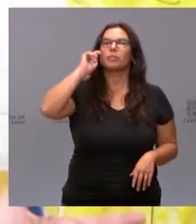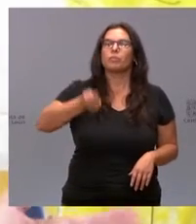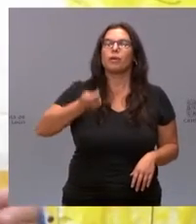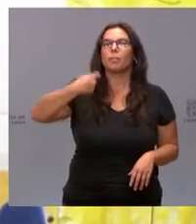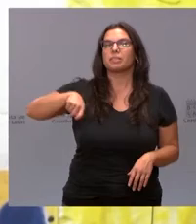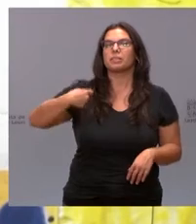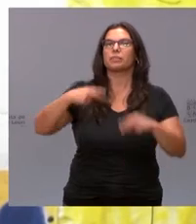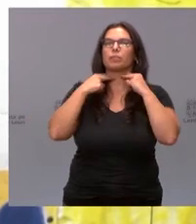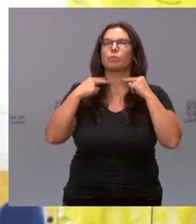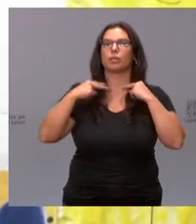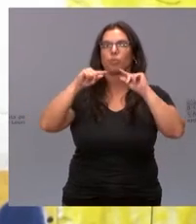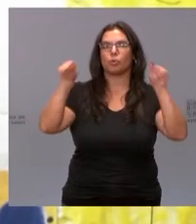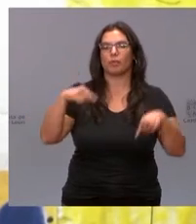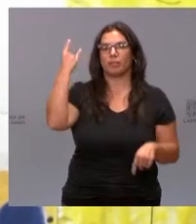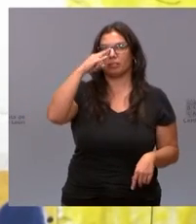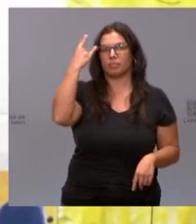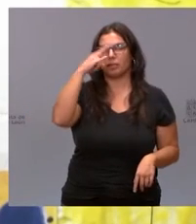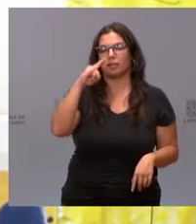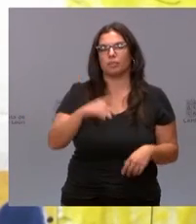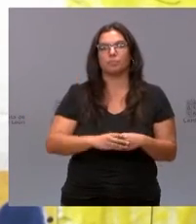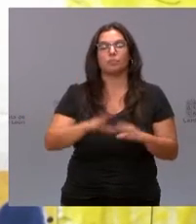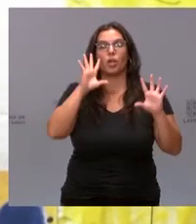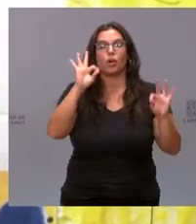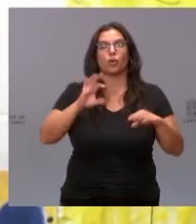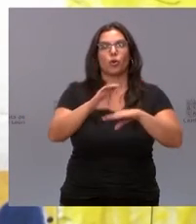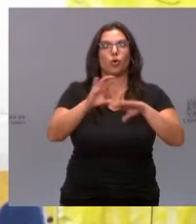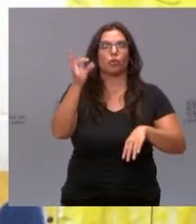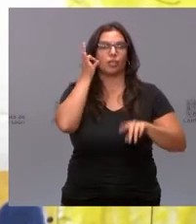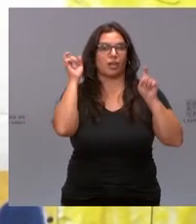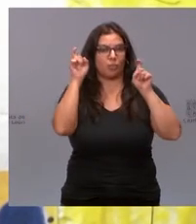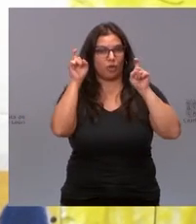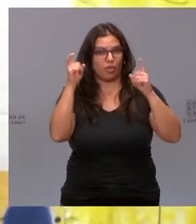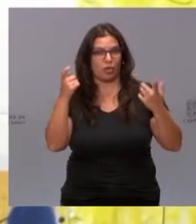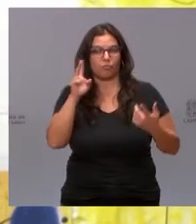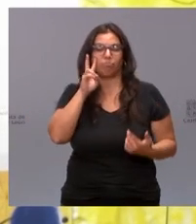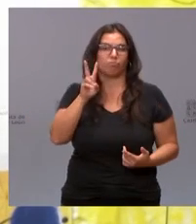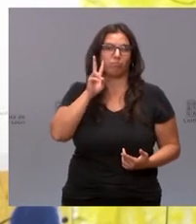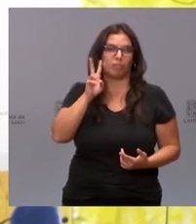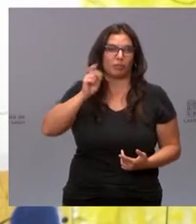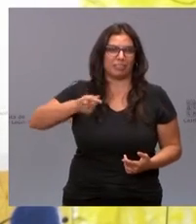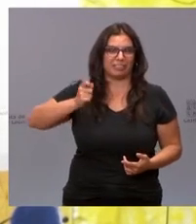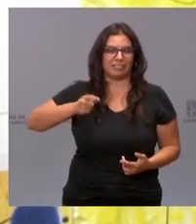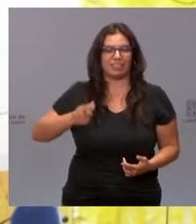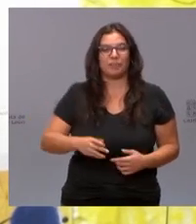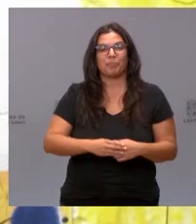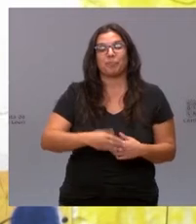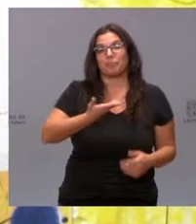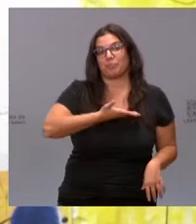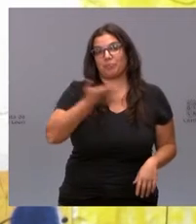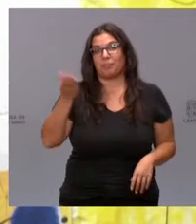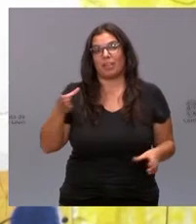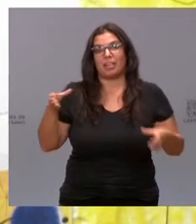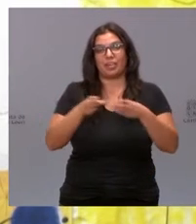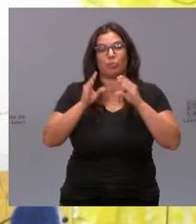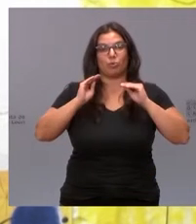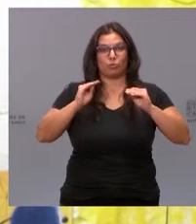presidente de la Diputación Provincial de Salamanca, por supuesto a la consejera de Educación, a la que veo con habitualidad, y a todo el equipo de